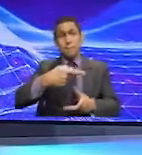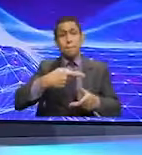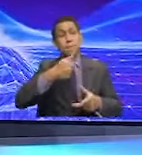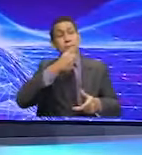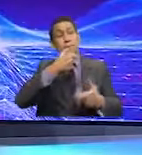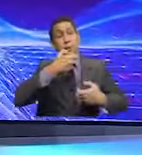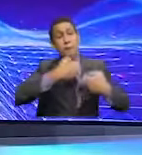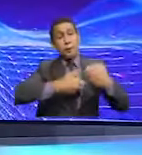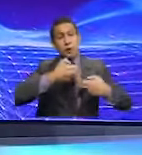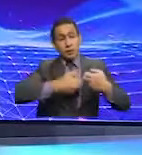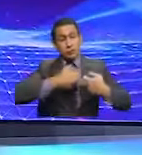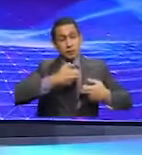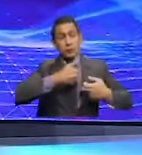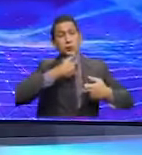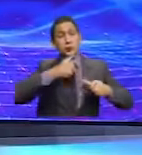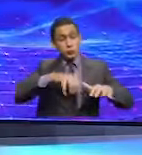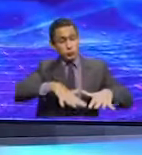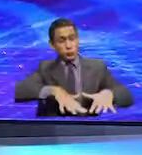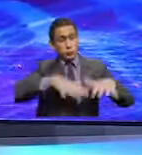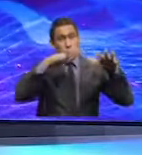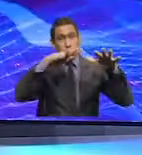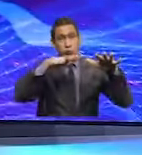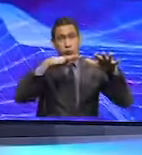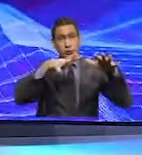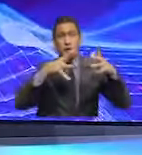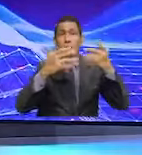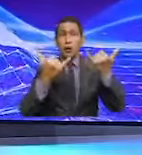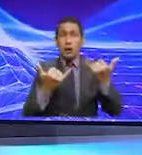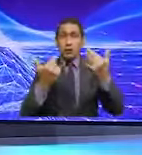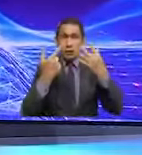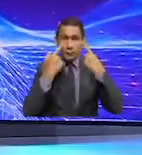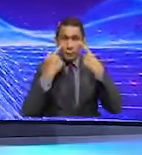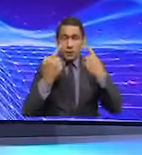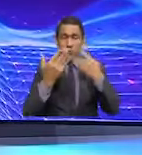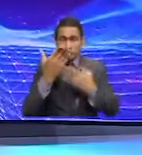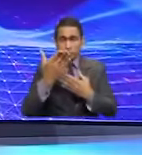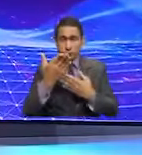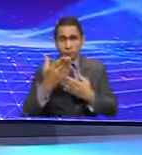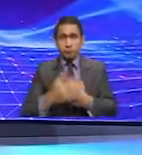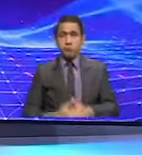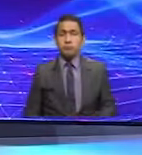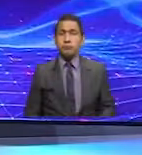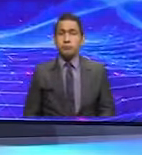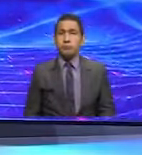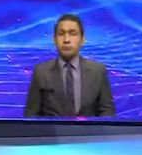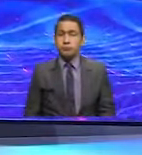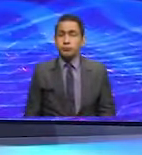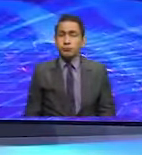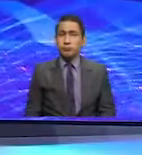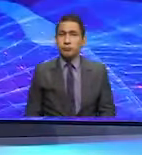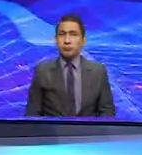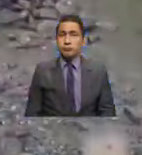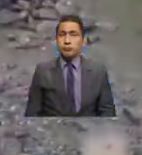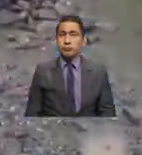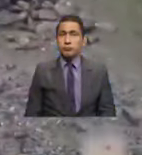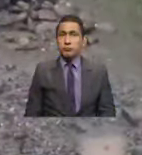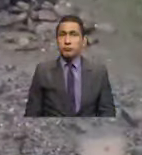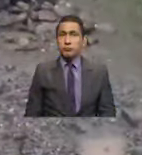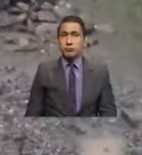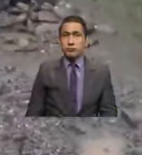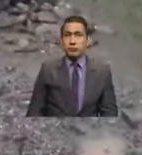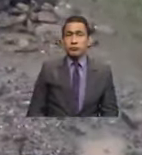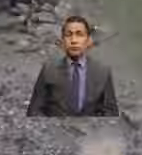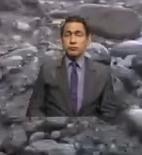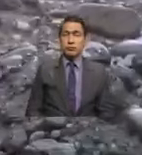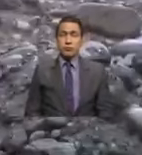las autoridades locales para que tomen medidas a favor de los damnificados. Los